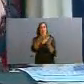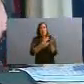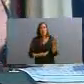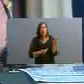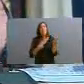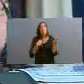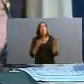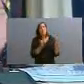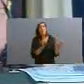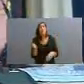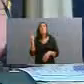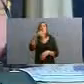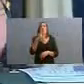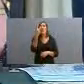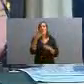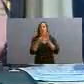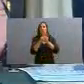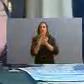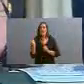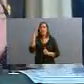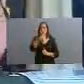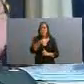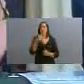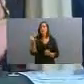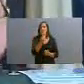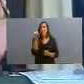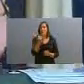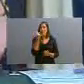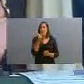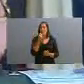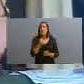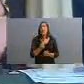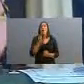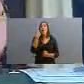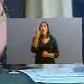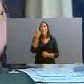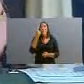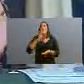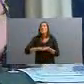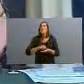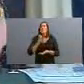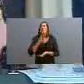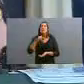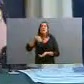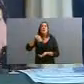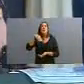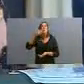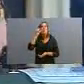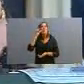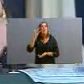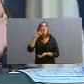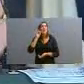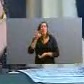más que son muy importantes, una referida a medidas cautelares. La medida